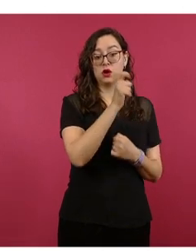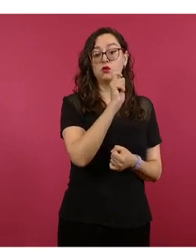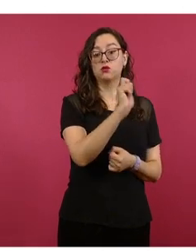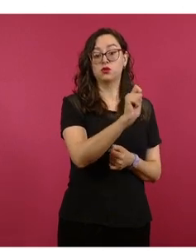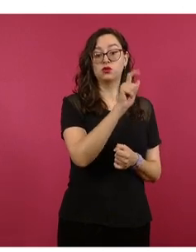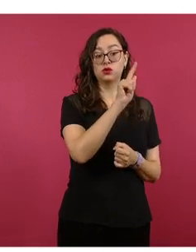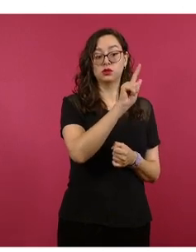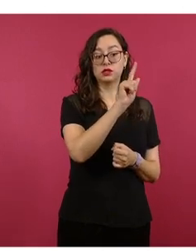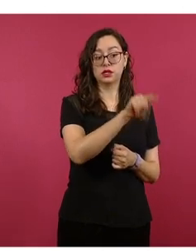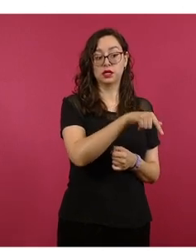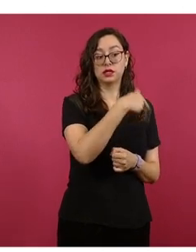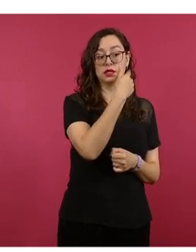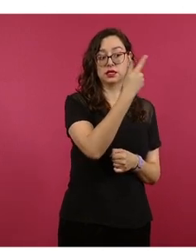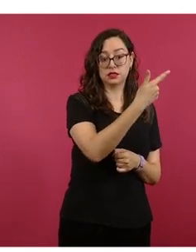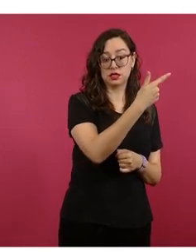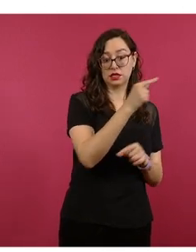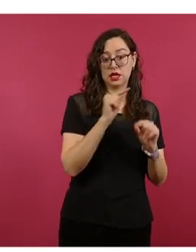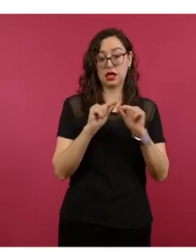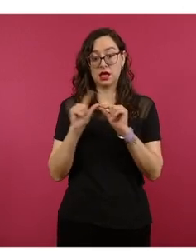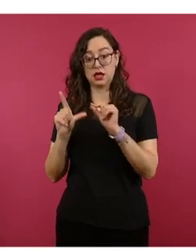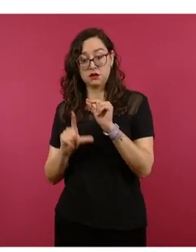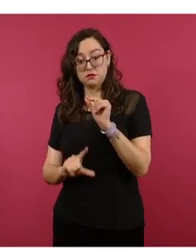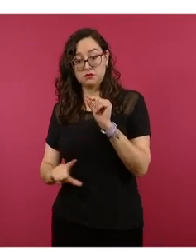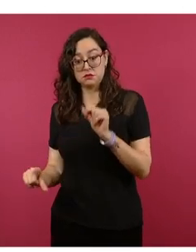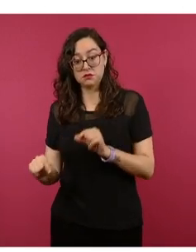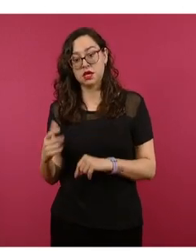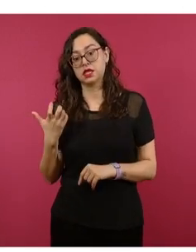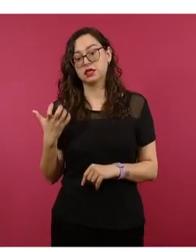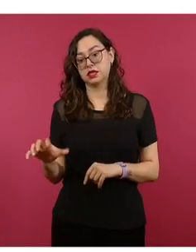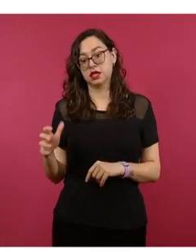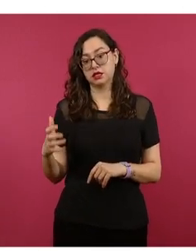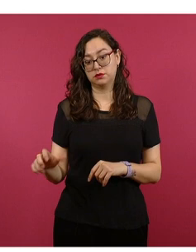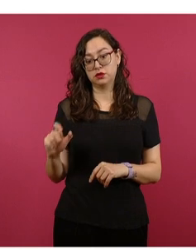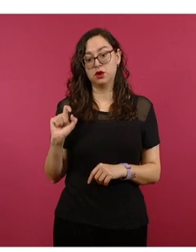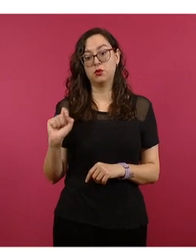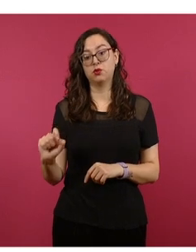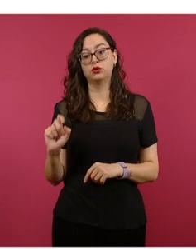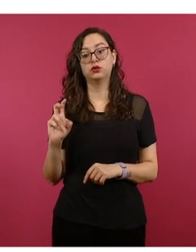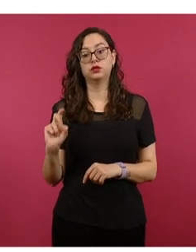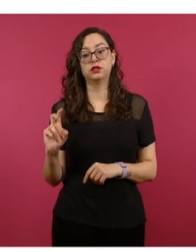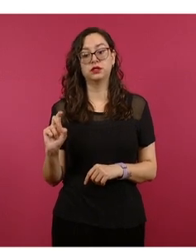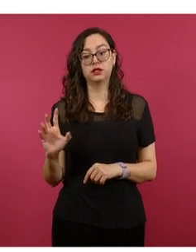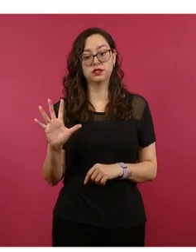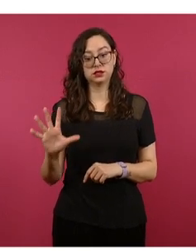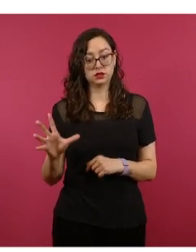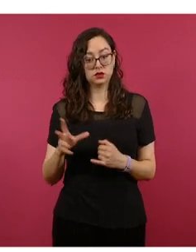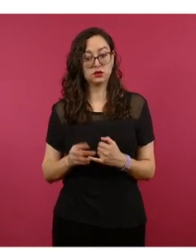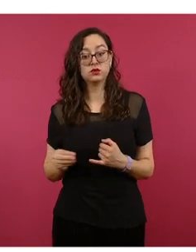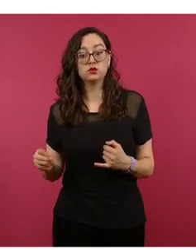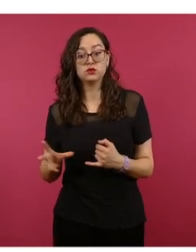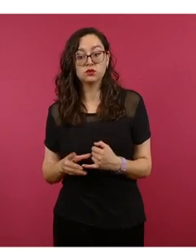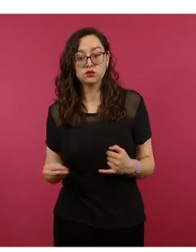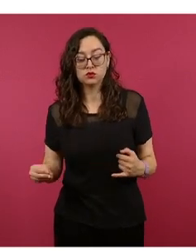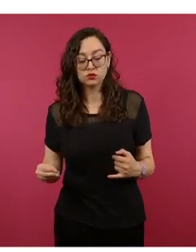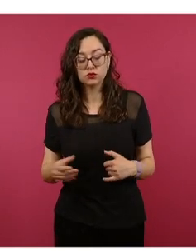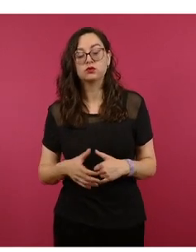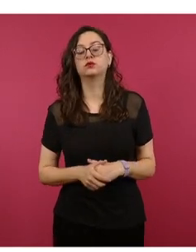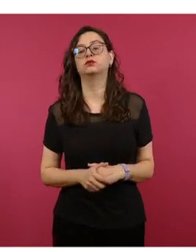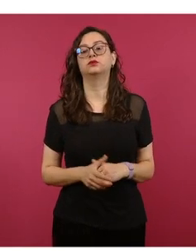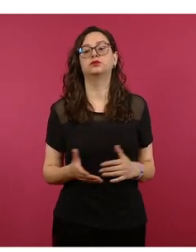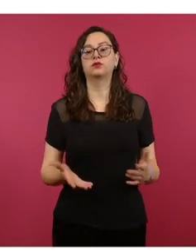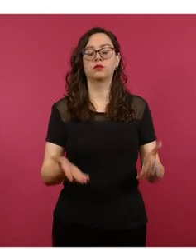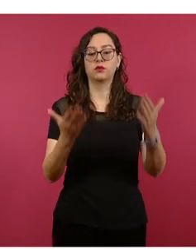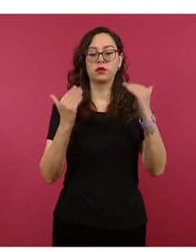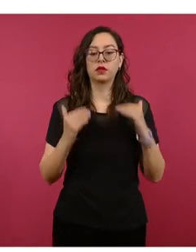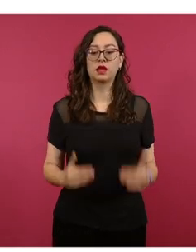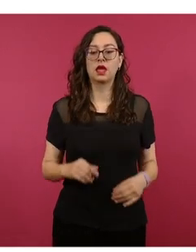en el mercado nacional únicamente en 10 pesos con 35 centavos. En el tema de las verificaciones, en el caso del gas